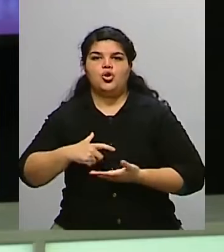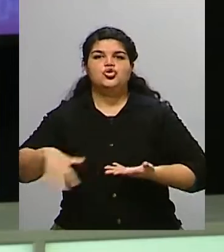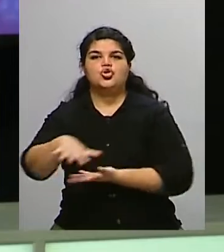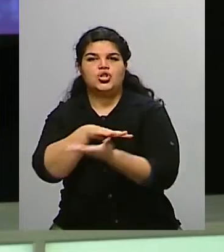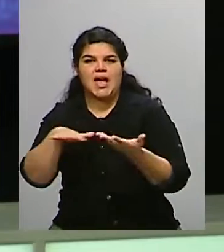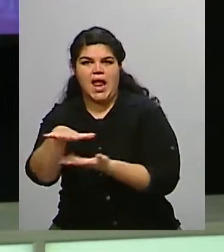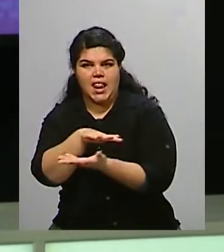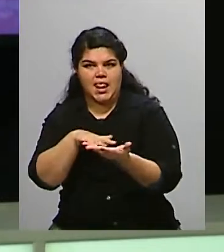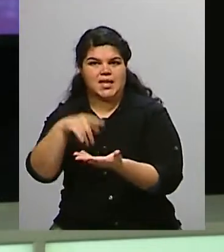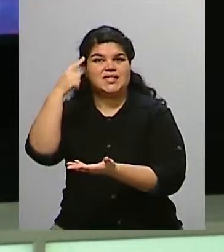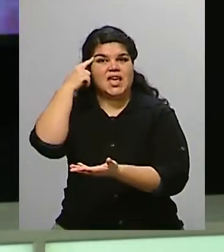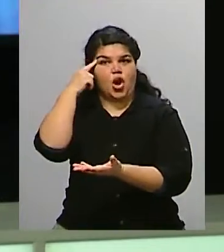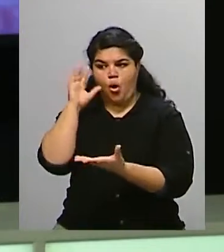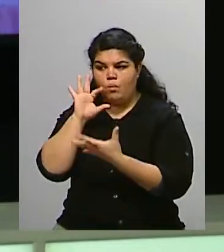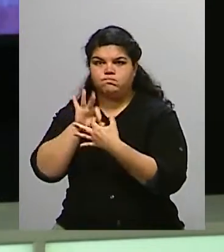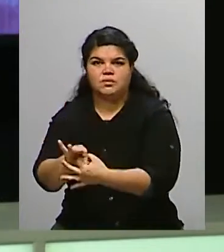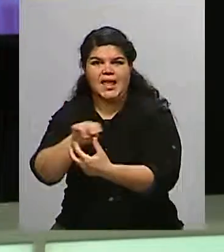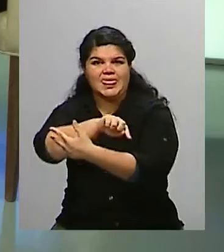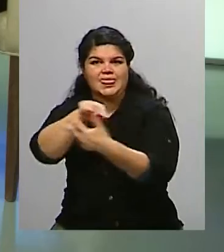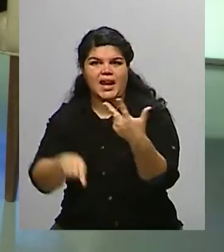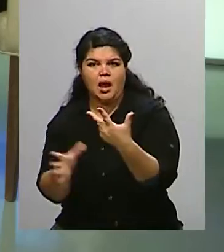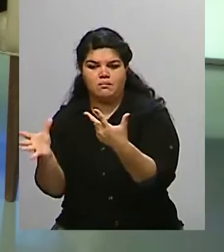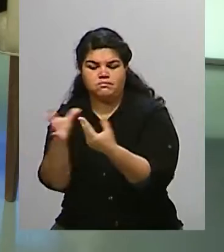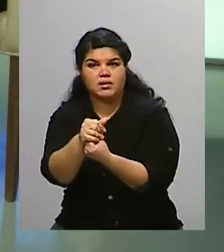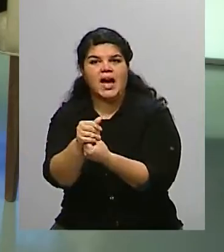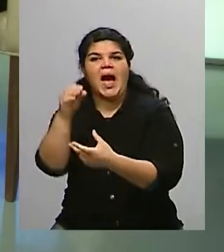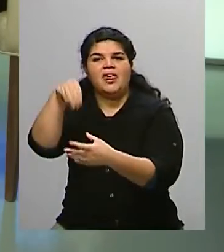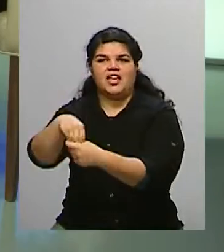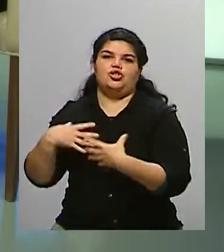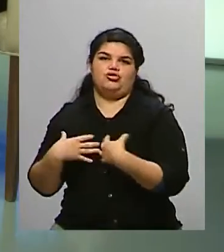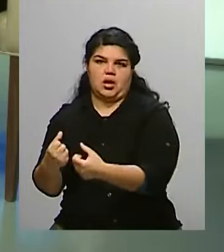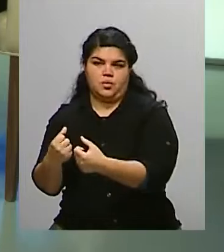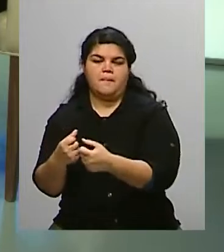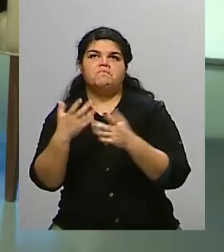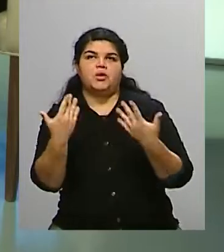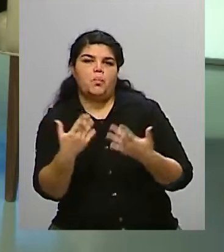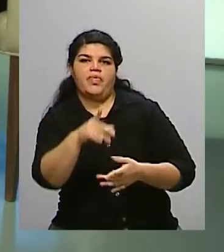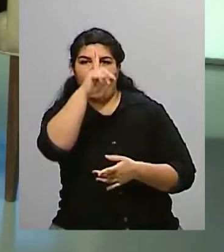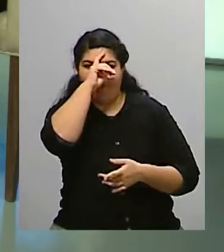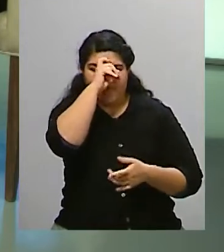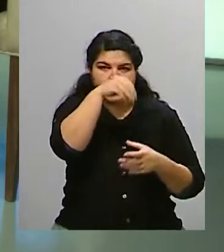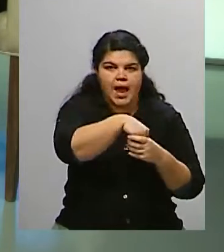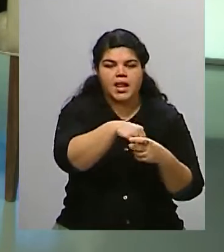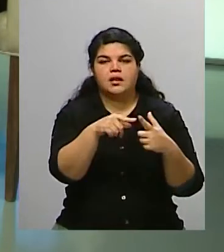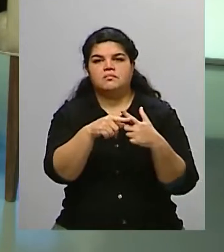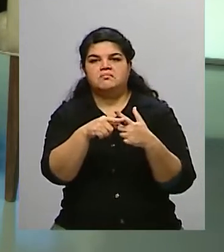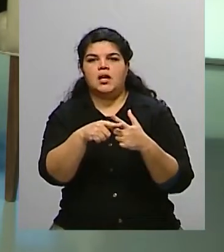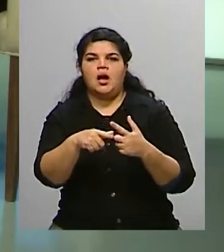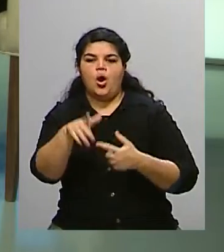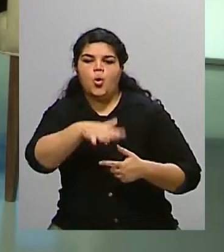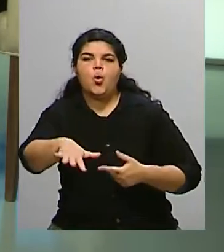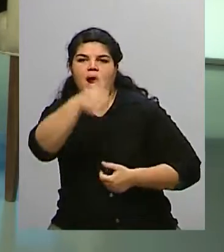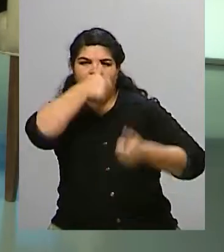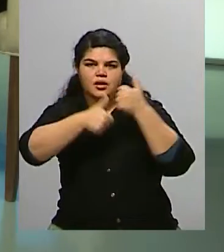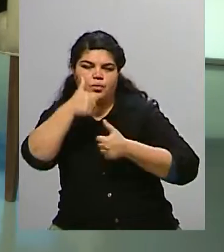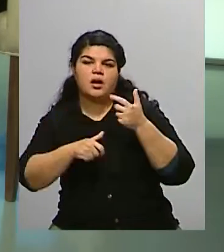decisiones. Y las decisiones en salud son todo el tiempo, ya sea desde un hospital, o en un quirófano, o sea un ministerio. Se toman decisiones, ¿para